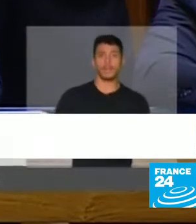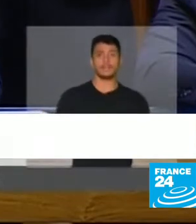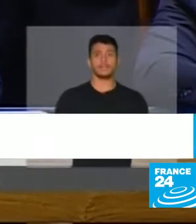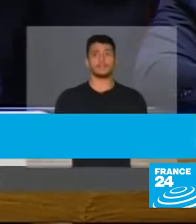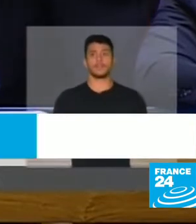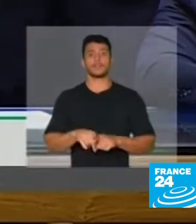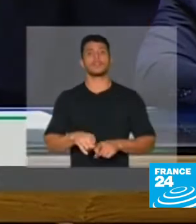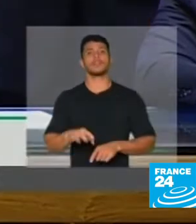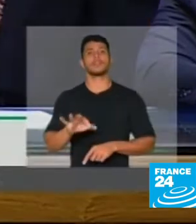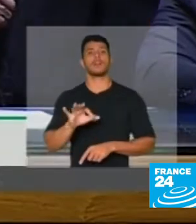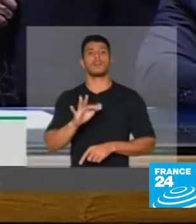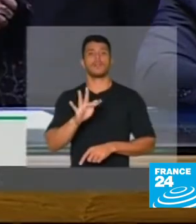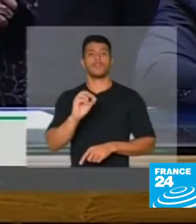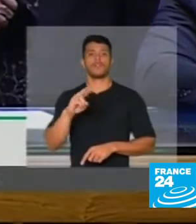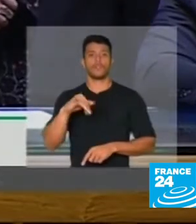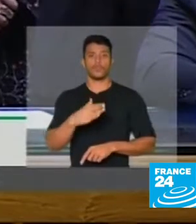que es su comandante,